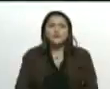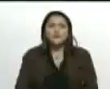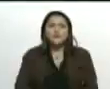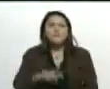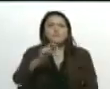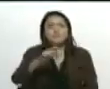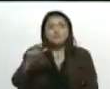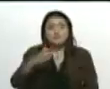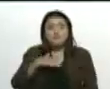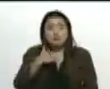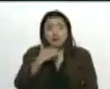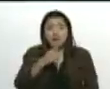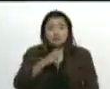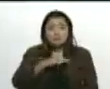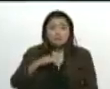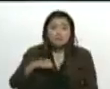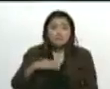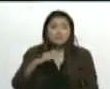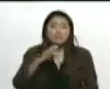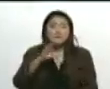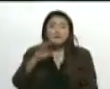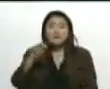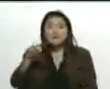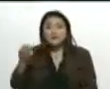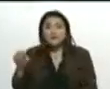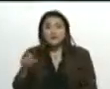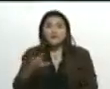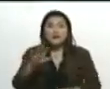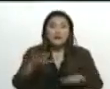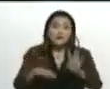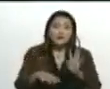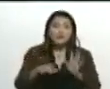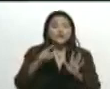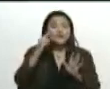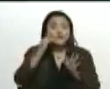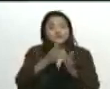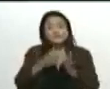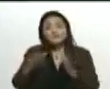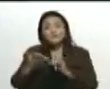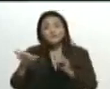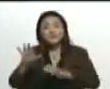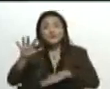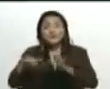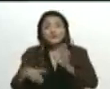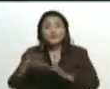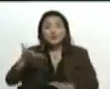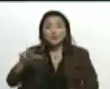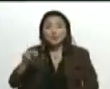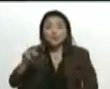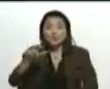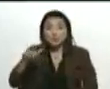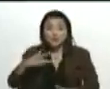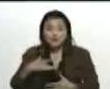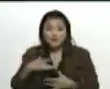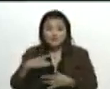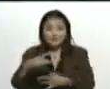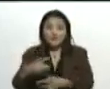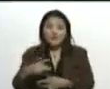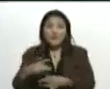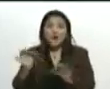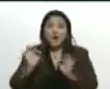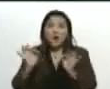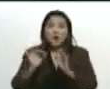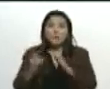Consejo Nacional Electoral. 14 días continuos hasta el próximo 15 de junio se realizará la convocatoria. Las personas interesadas o los entes que